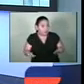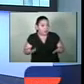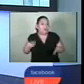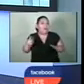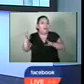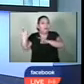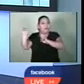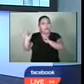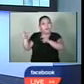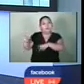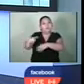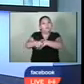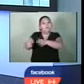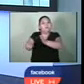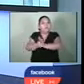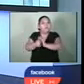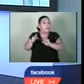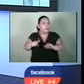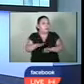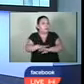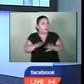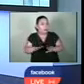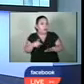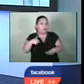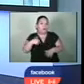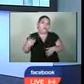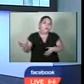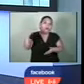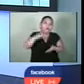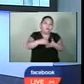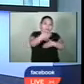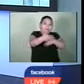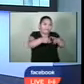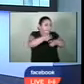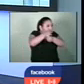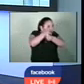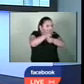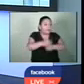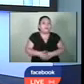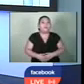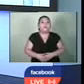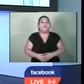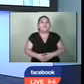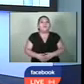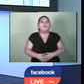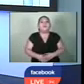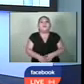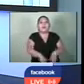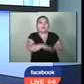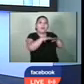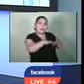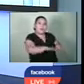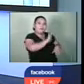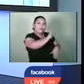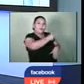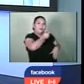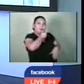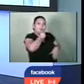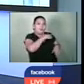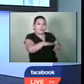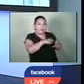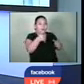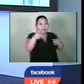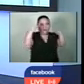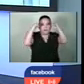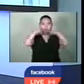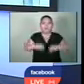proveniente desde la Asamblea Legislativa. Por el momento, con esto retorno la señal al estudio. Muchas gracias, Rocío, por tu reporte. Gracias, buenas